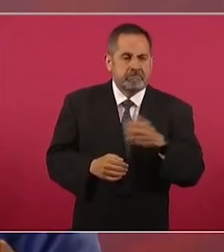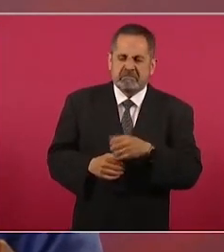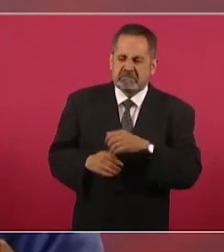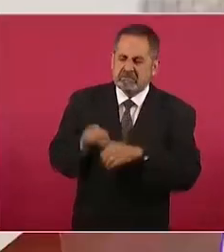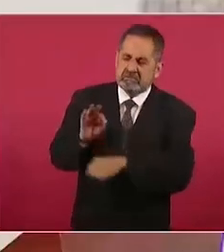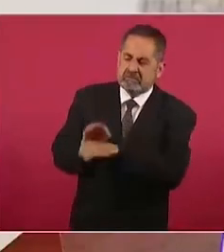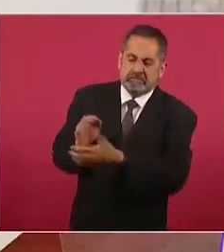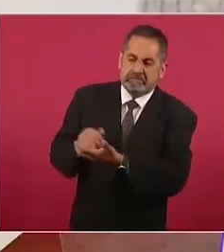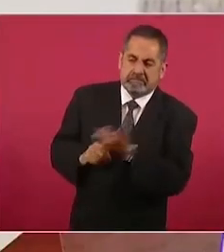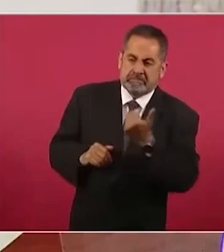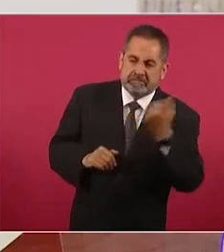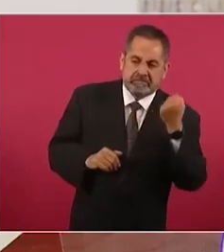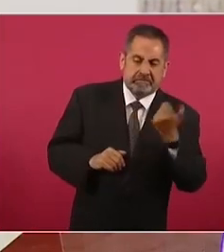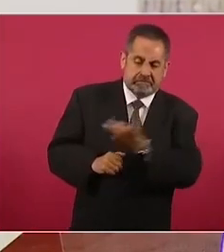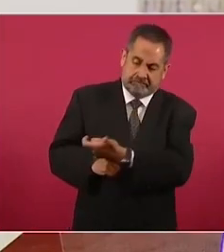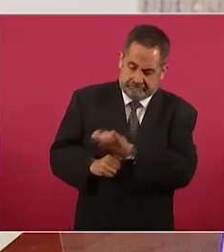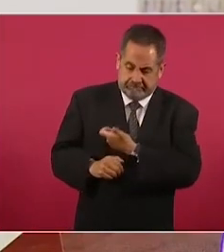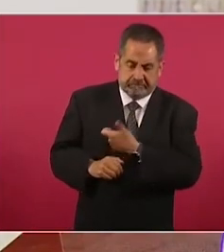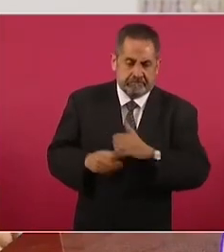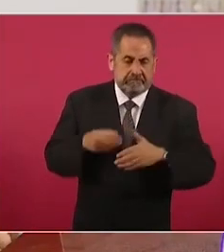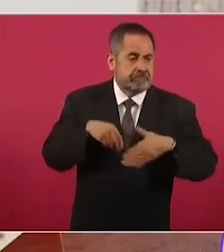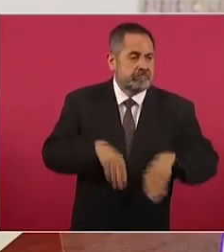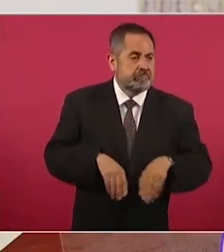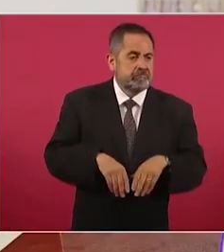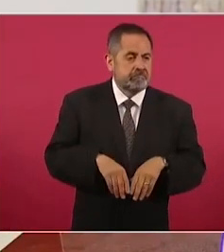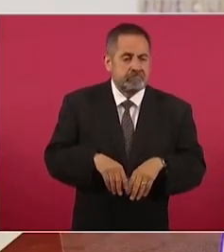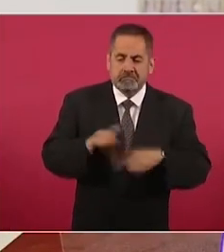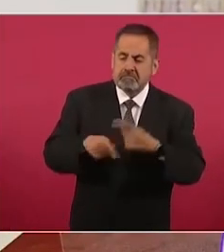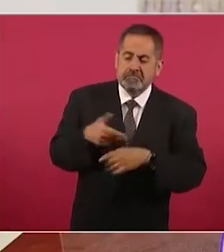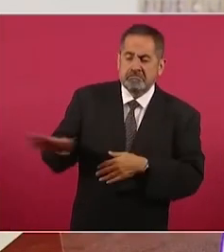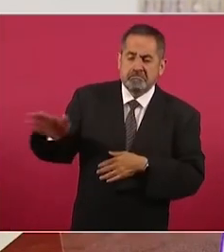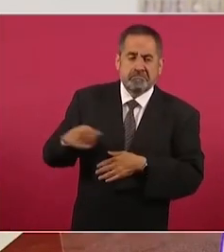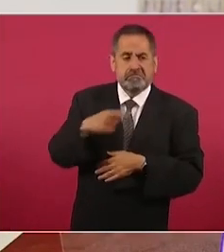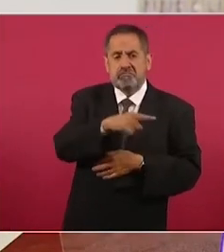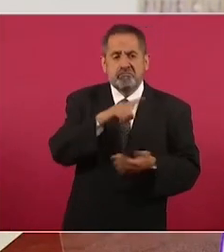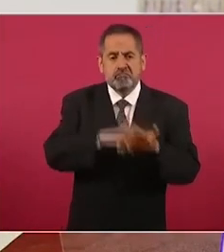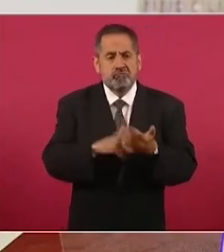polleros, de empleadores sin escrúpulos,